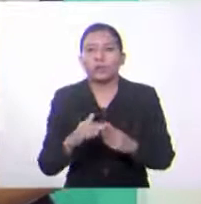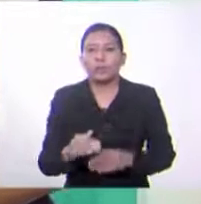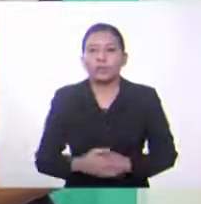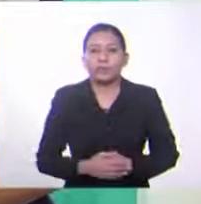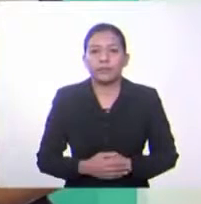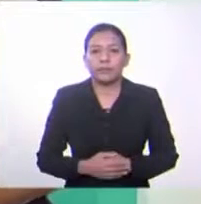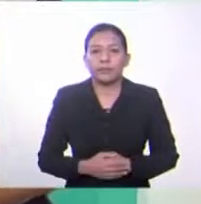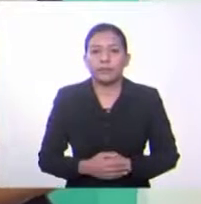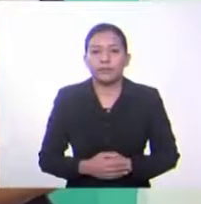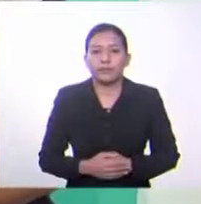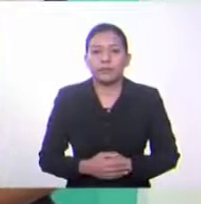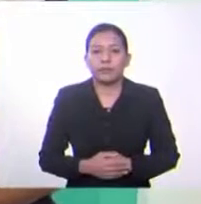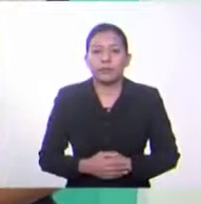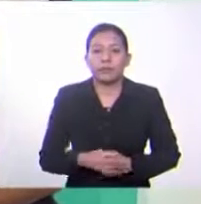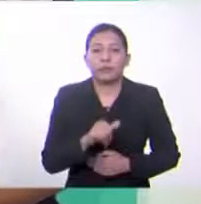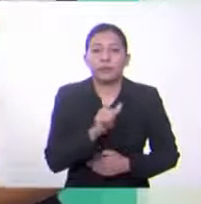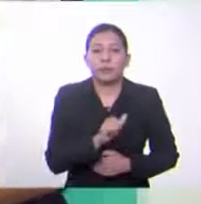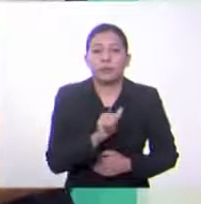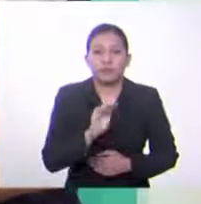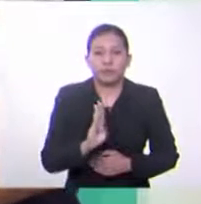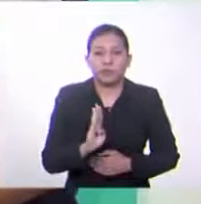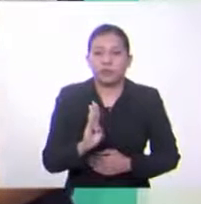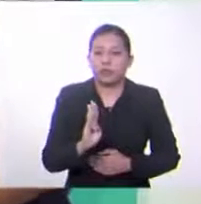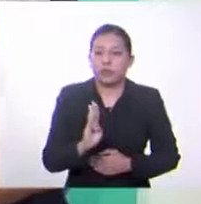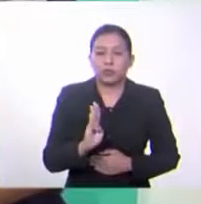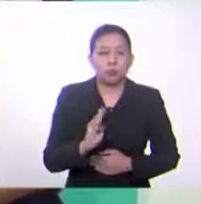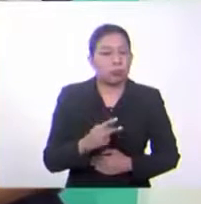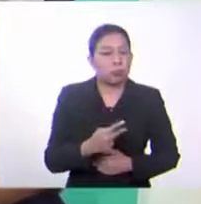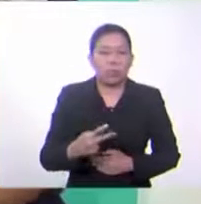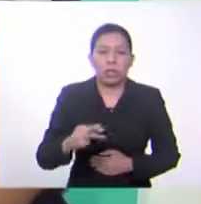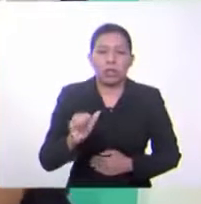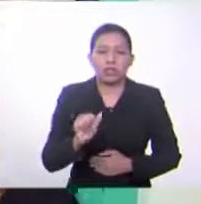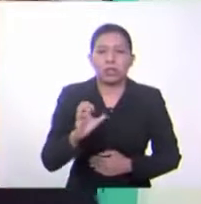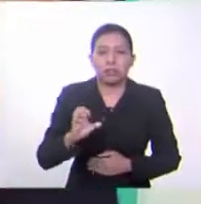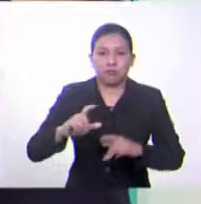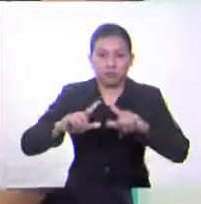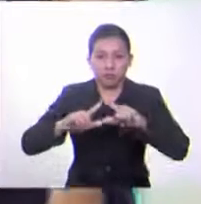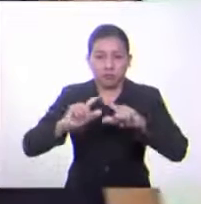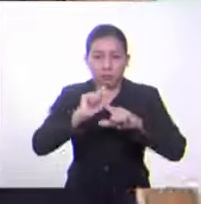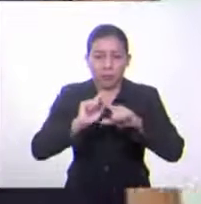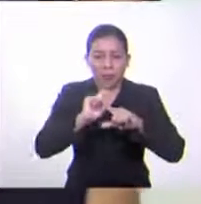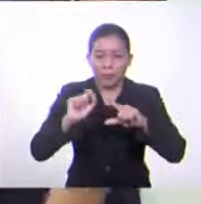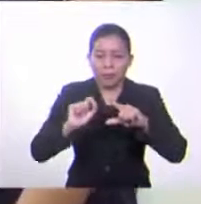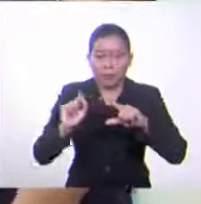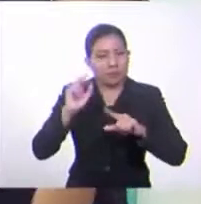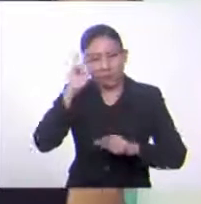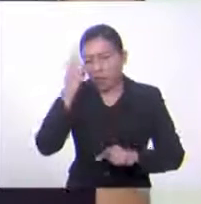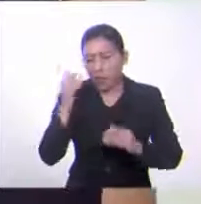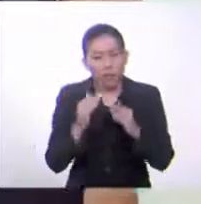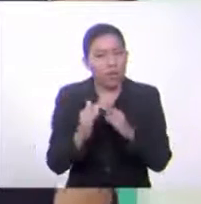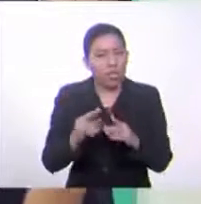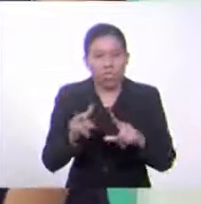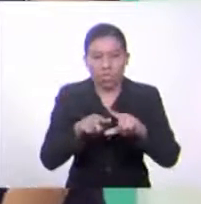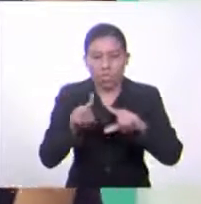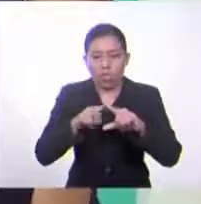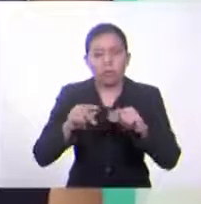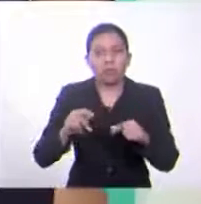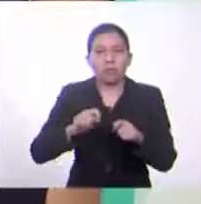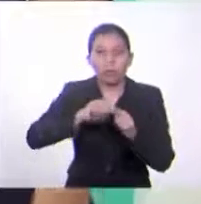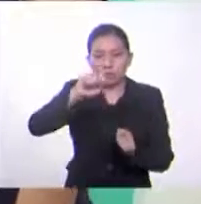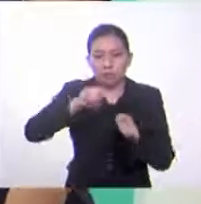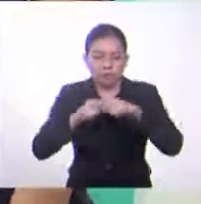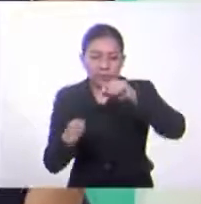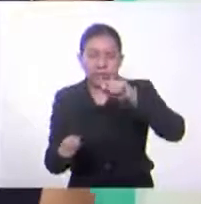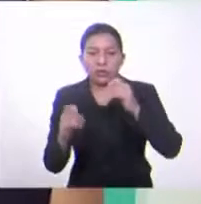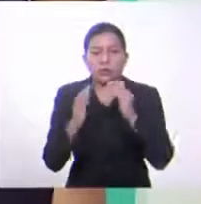que AB es igual a AC, porque es isósceles. Tengo que encontrar